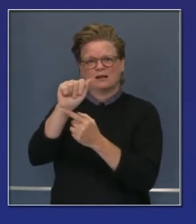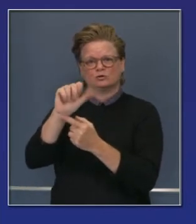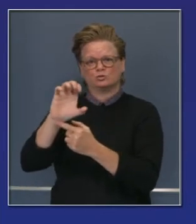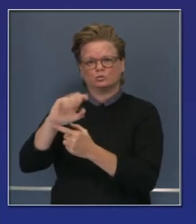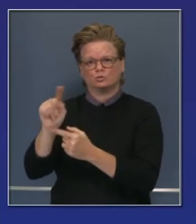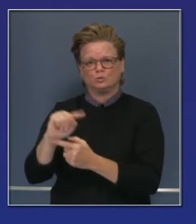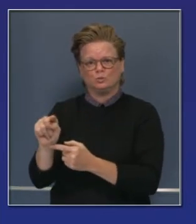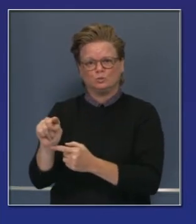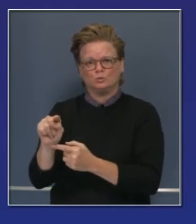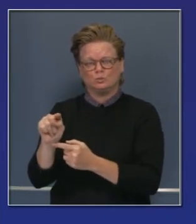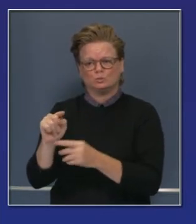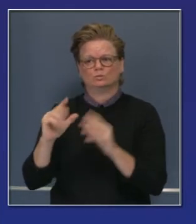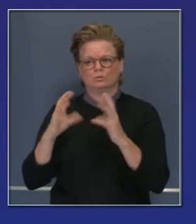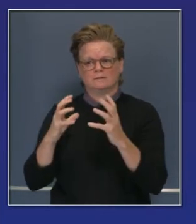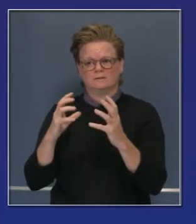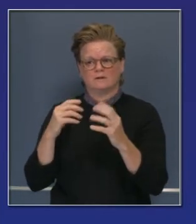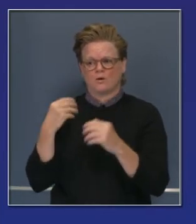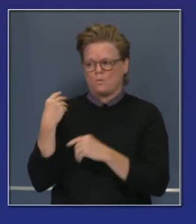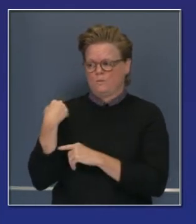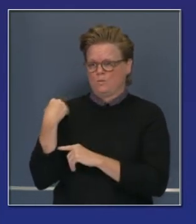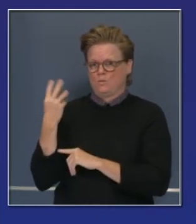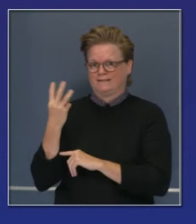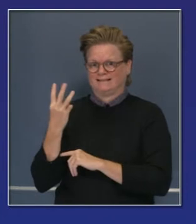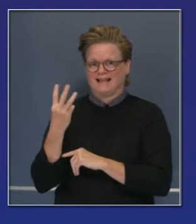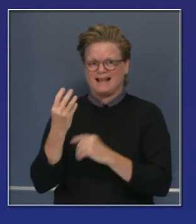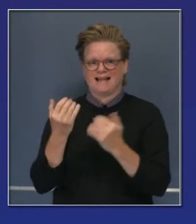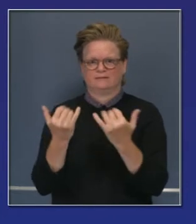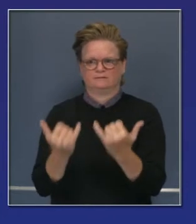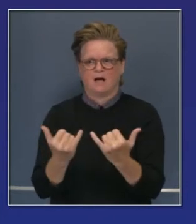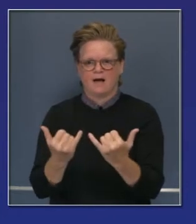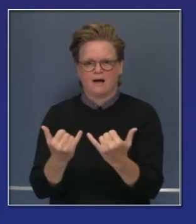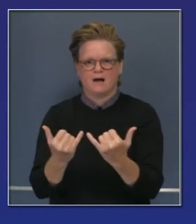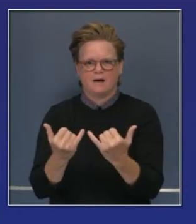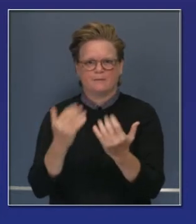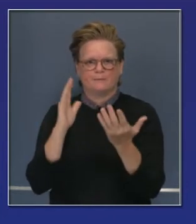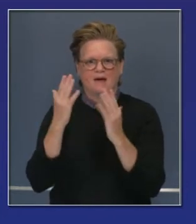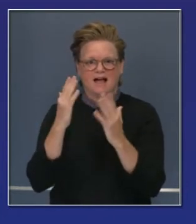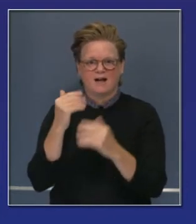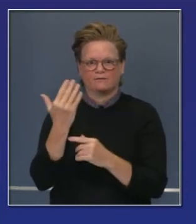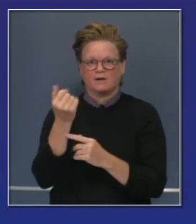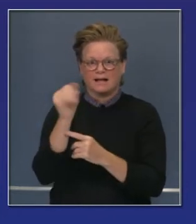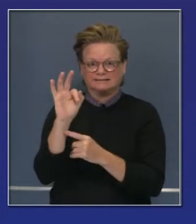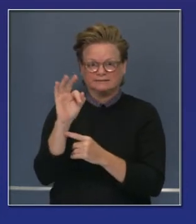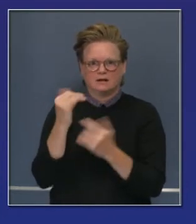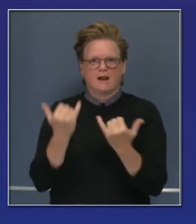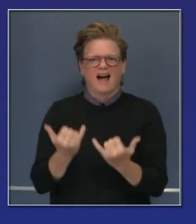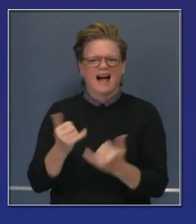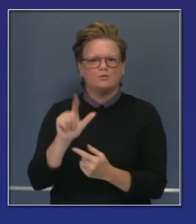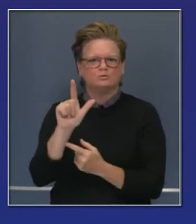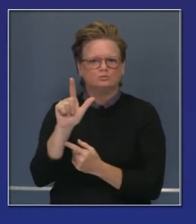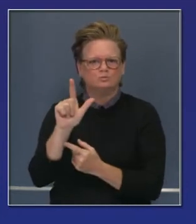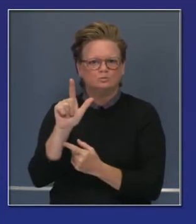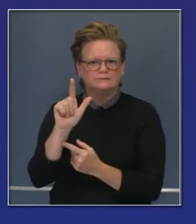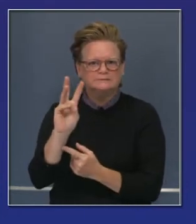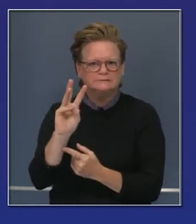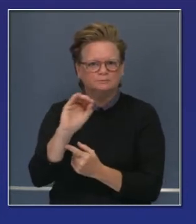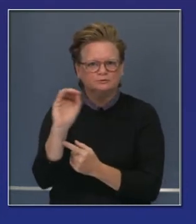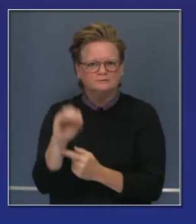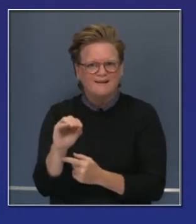cerca de Santa Cruz, controlado un 90%, ahora 26%, perdón, 19% antes,